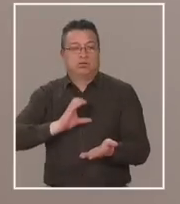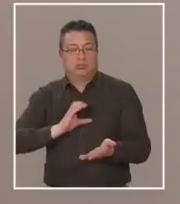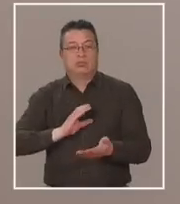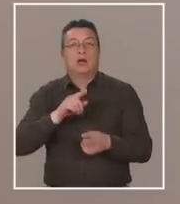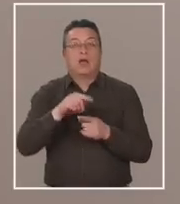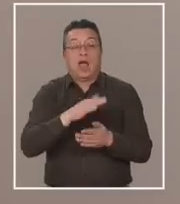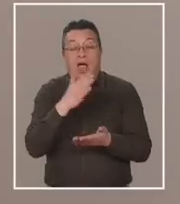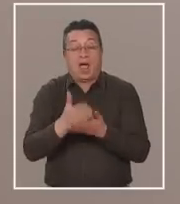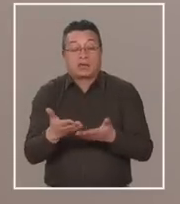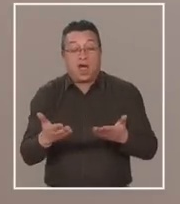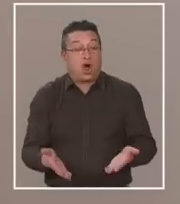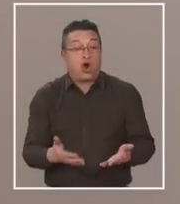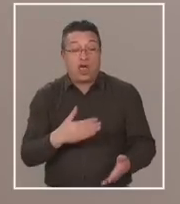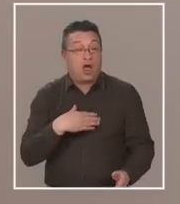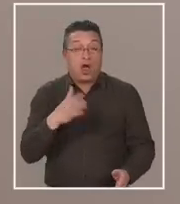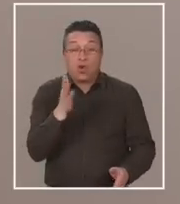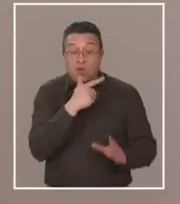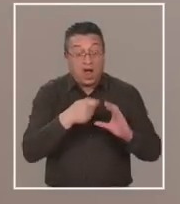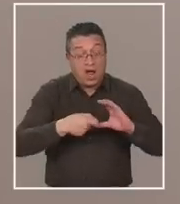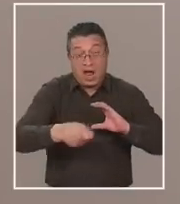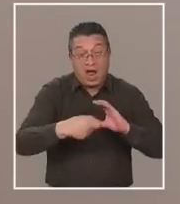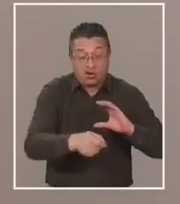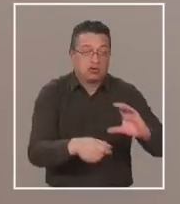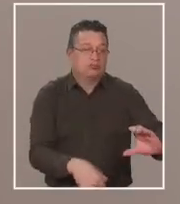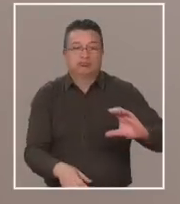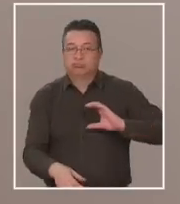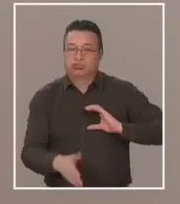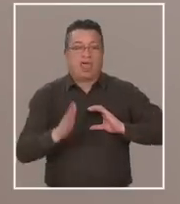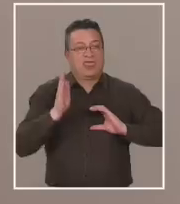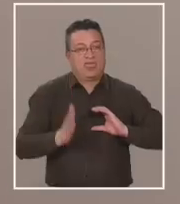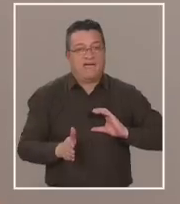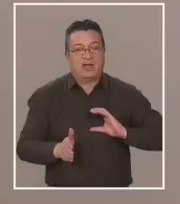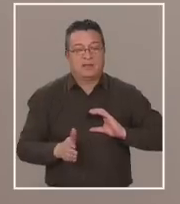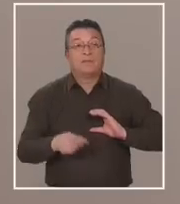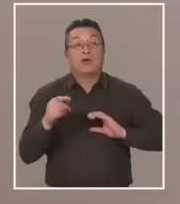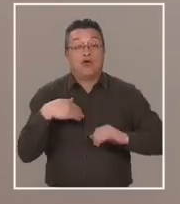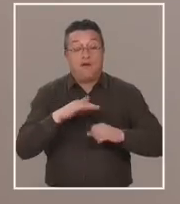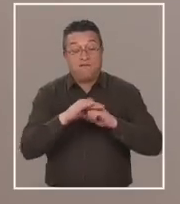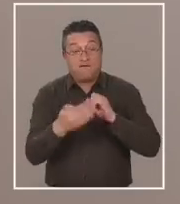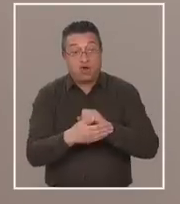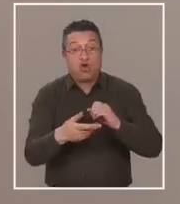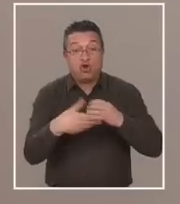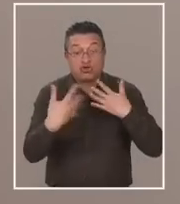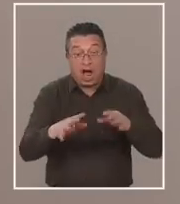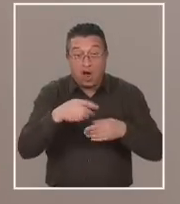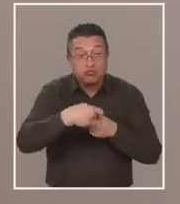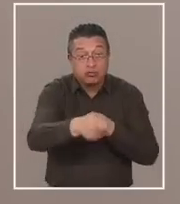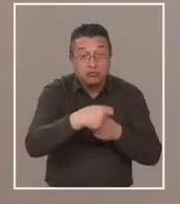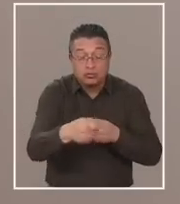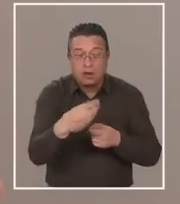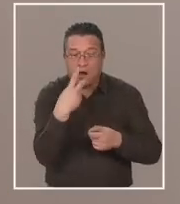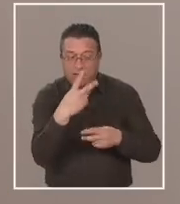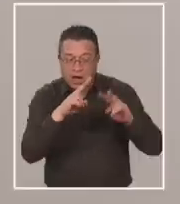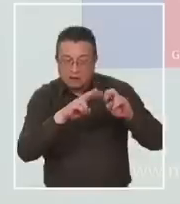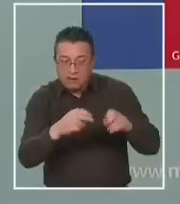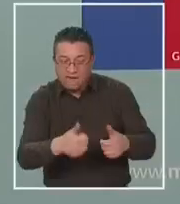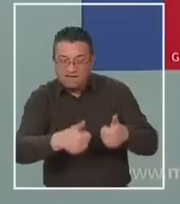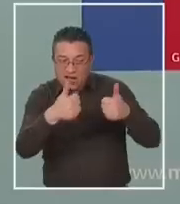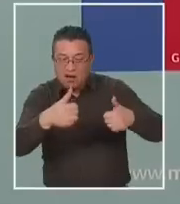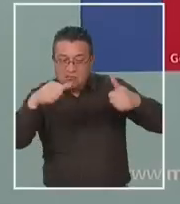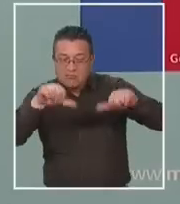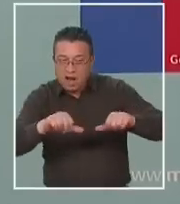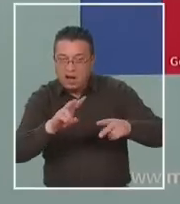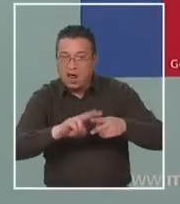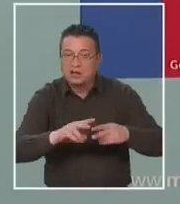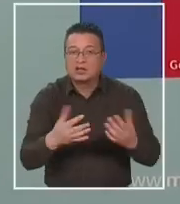hasta el momento no han ejecutado, no han usado. Respecto a los fondos que han usado, están en revisión, si están bien destinados o no están bien destinados. De